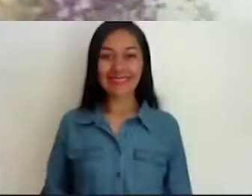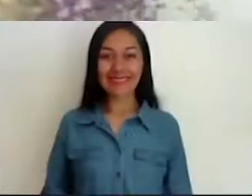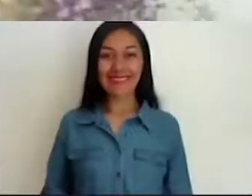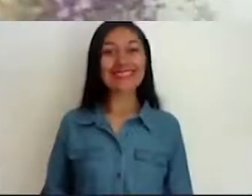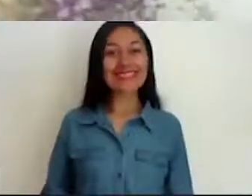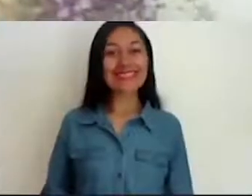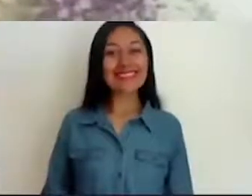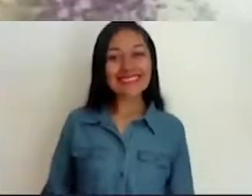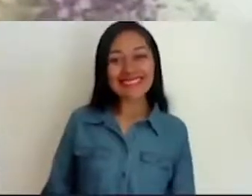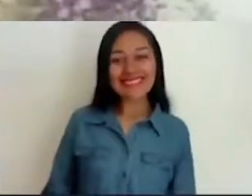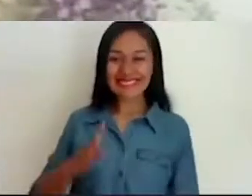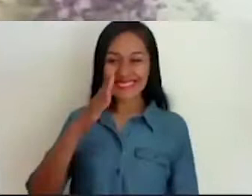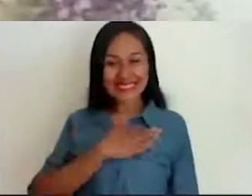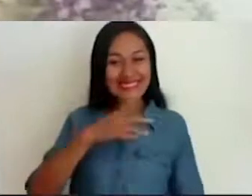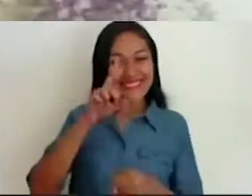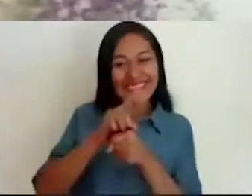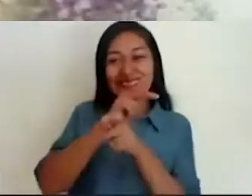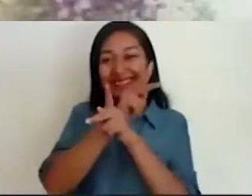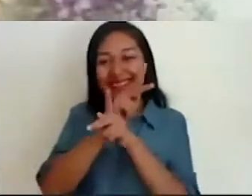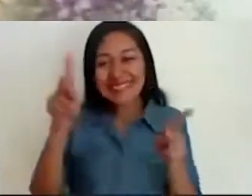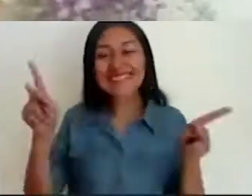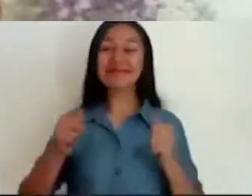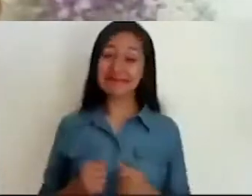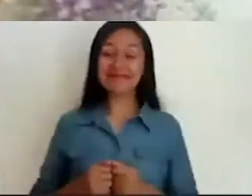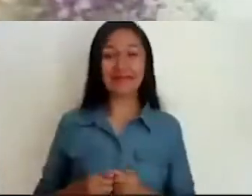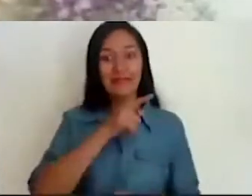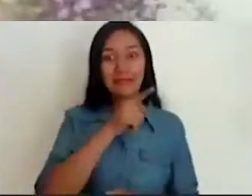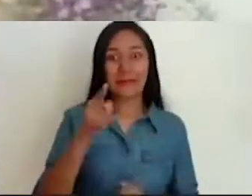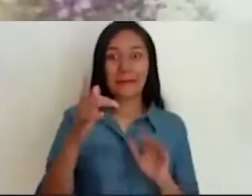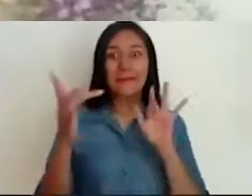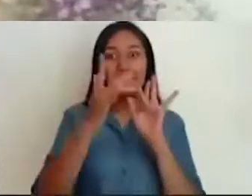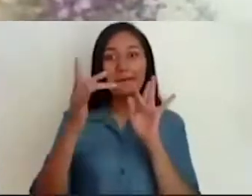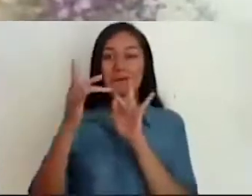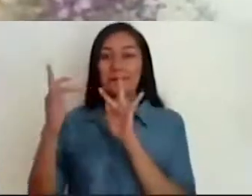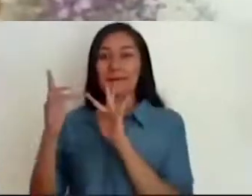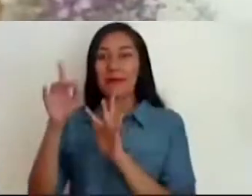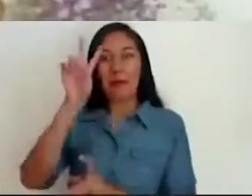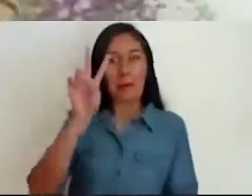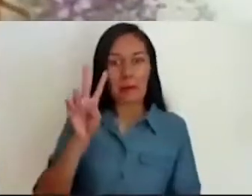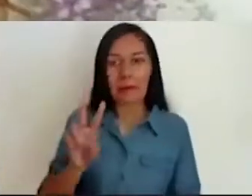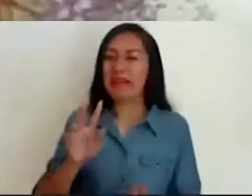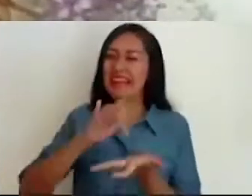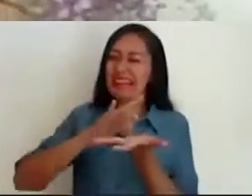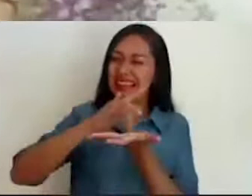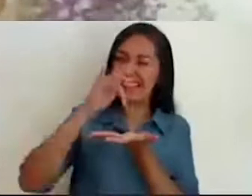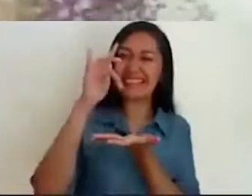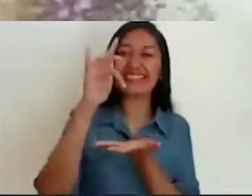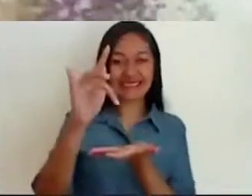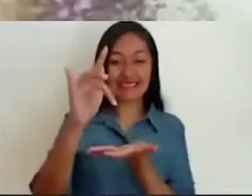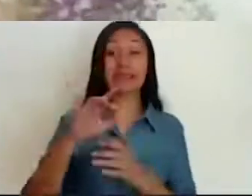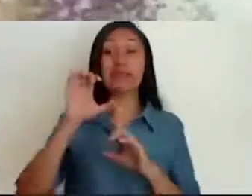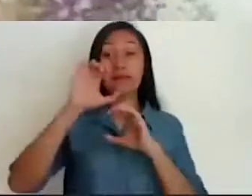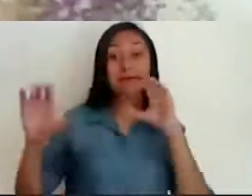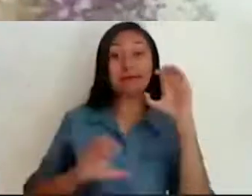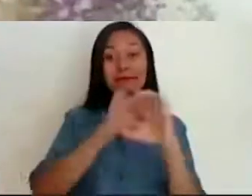Muy buenos días, tengan todos ustedes. Gracias por acompañarnos como cada viernes en este ciclo de conferencias del